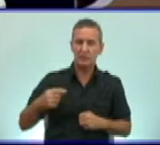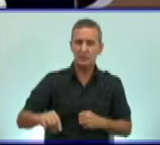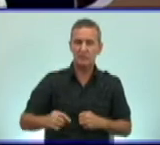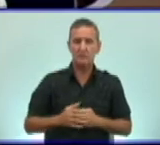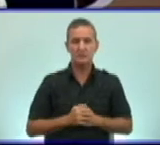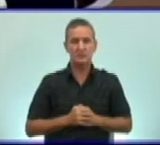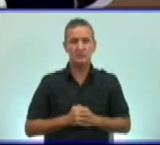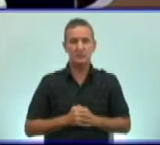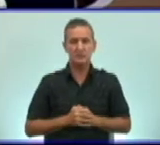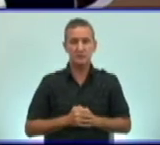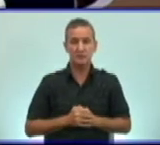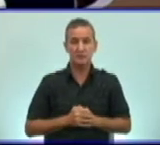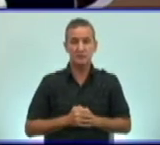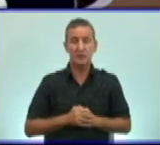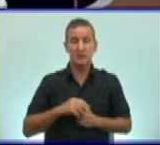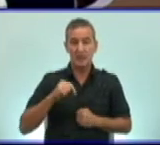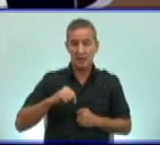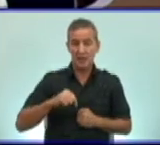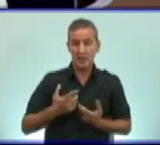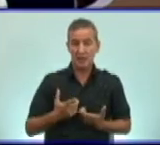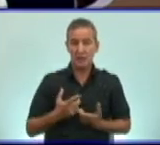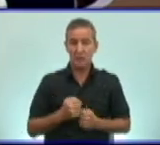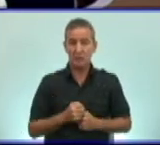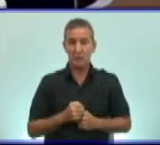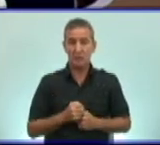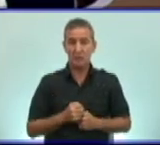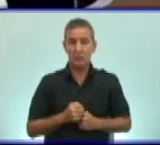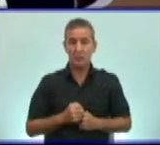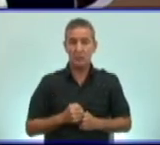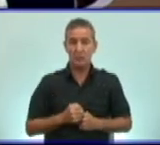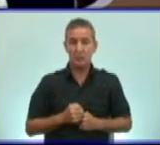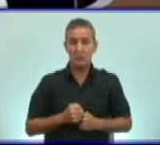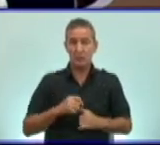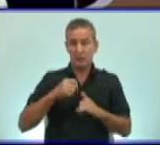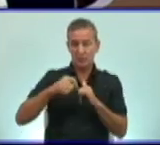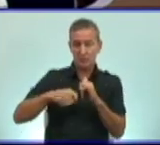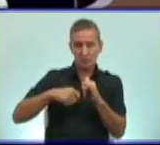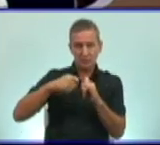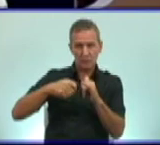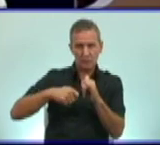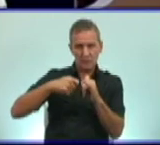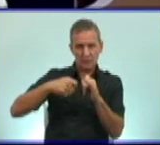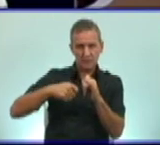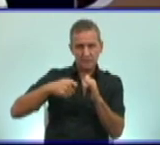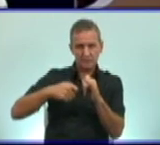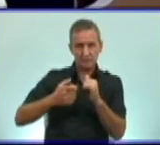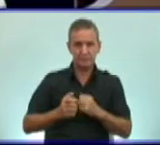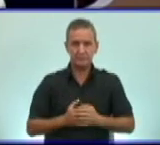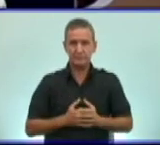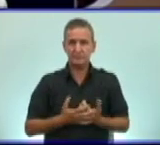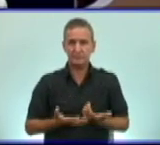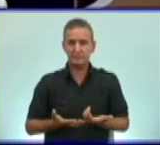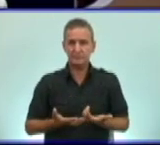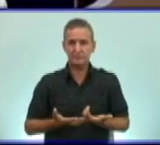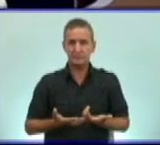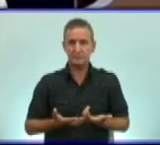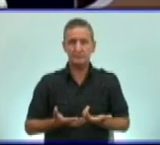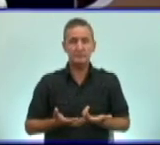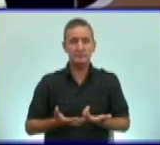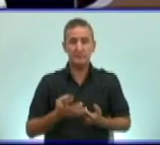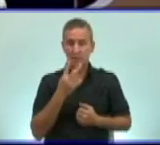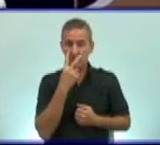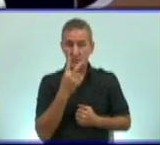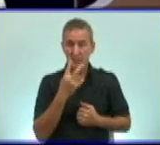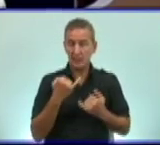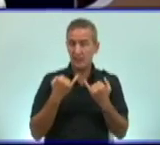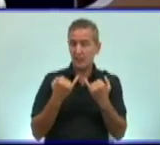bien, a continuación entonces vamos a dejarlos con un material audiovisual donde se ofrece